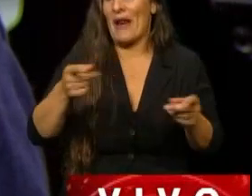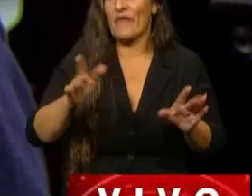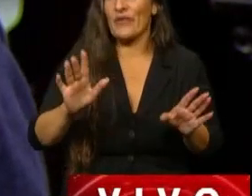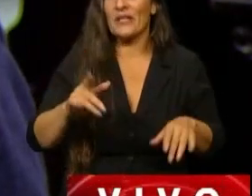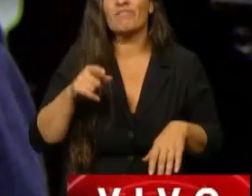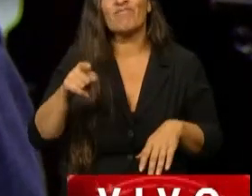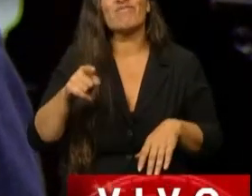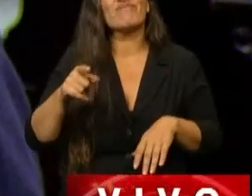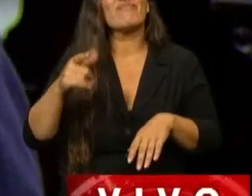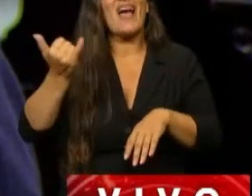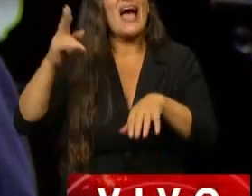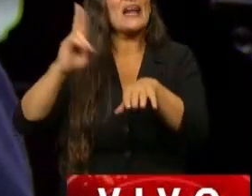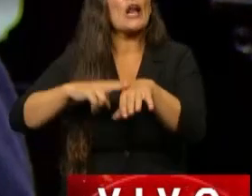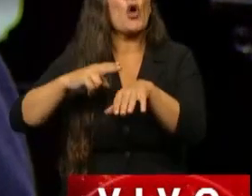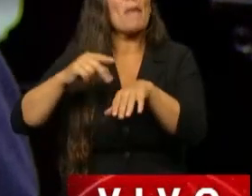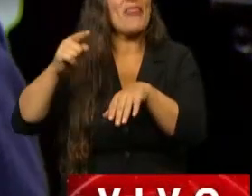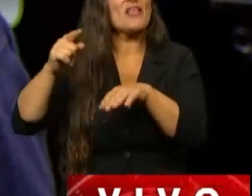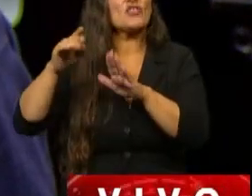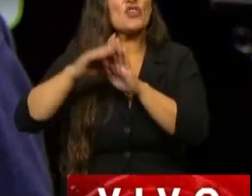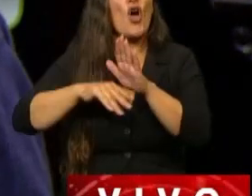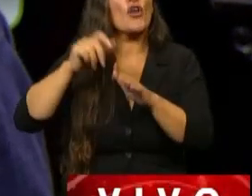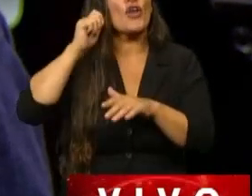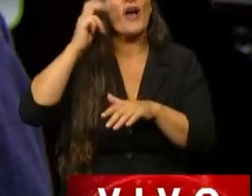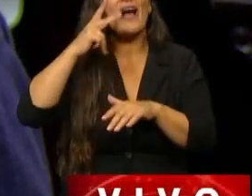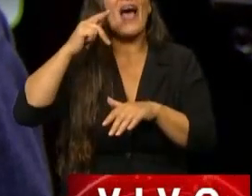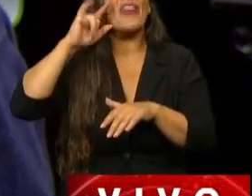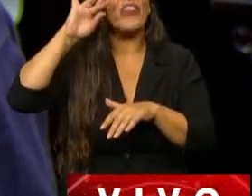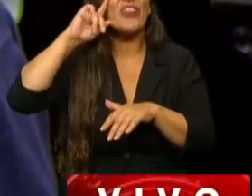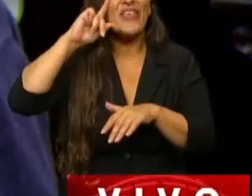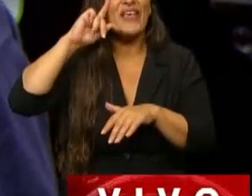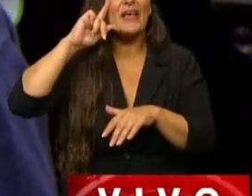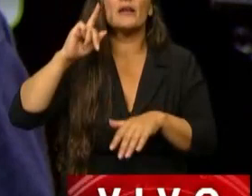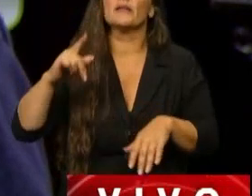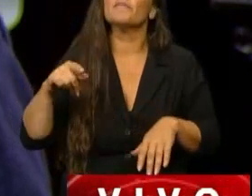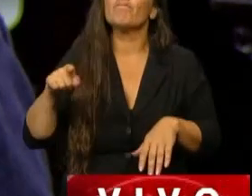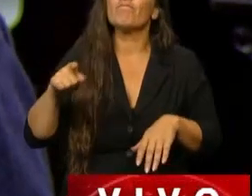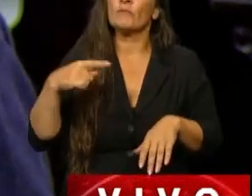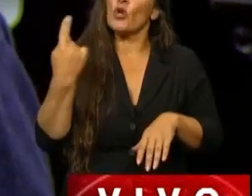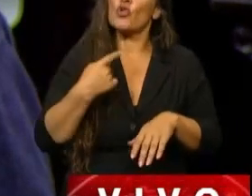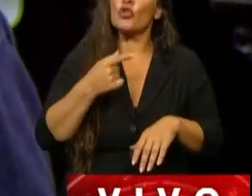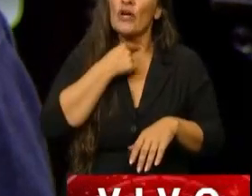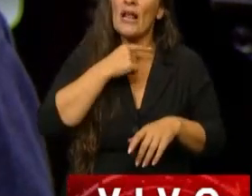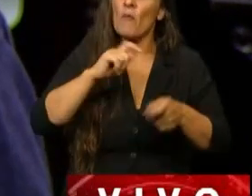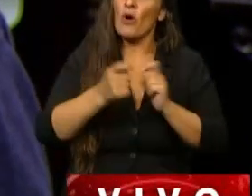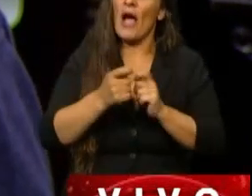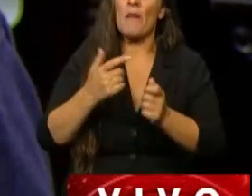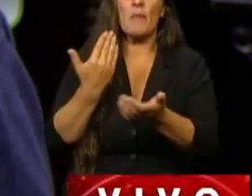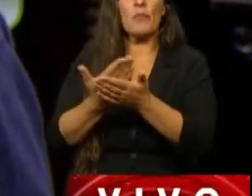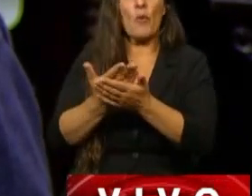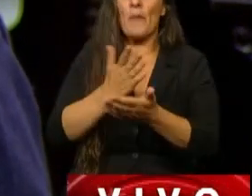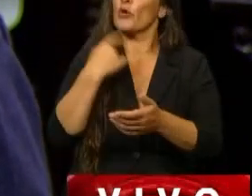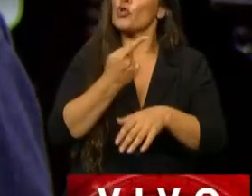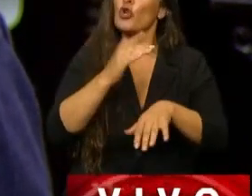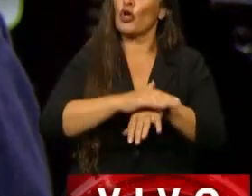el consejo que alguna vez dijo Gandhi. Seamos el cambio que proponemos. Seamos